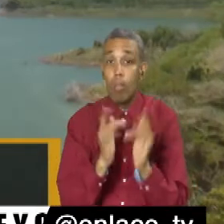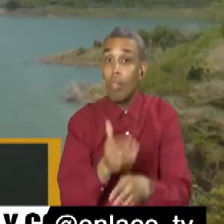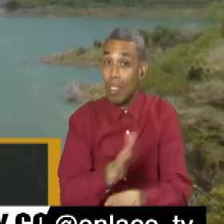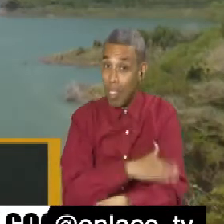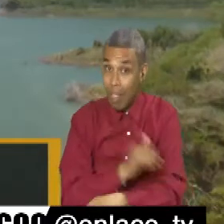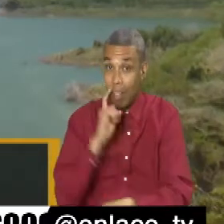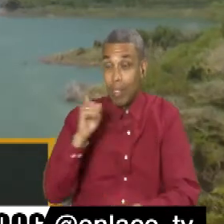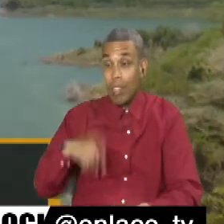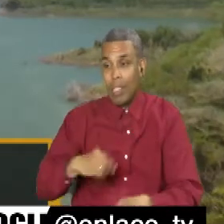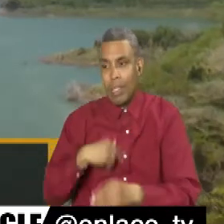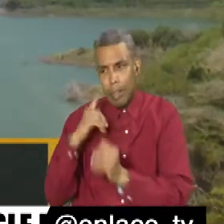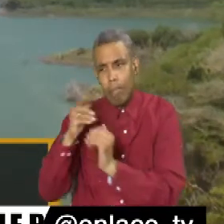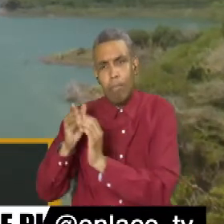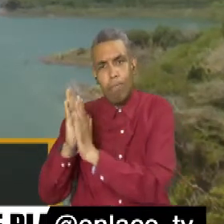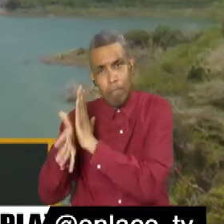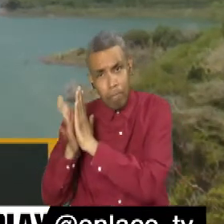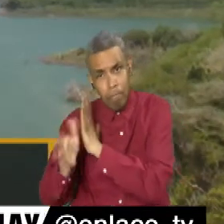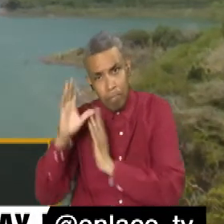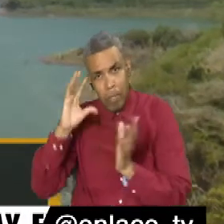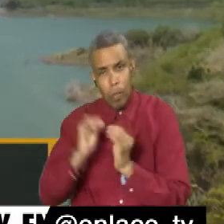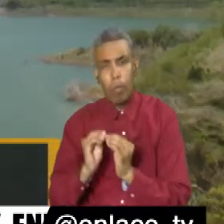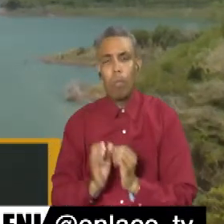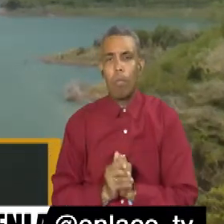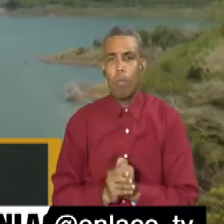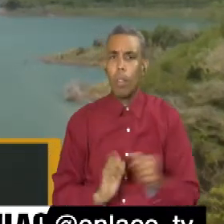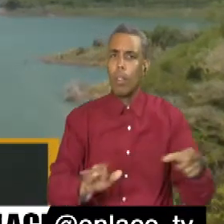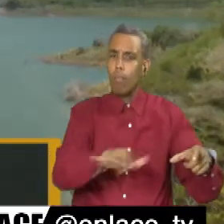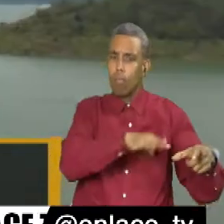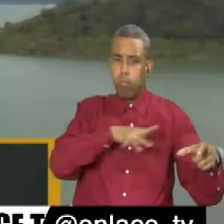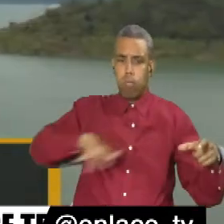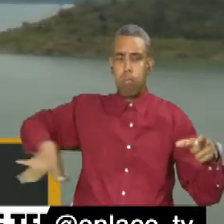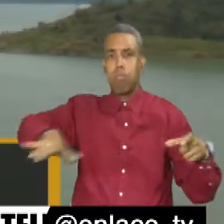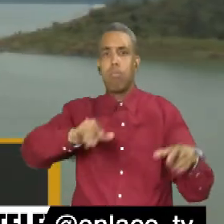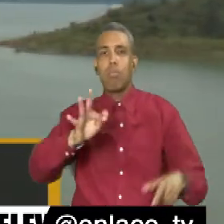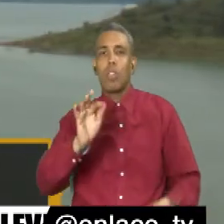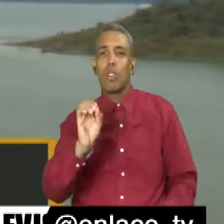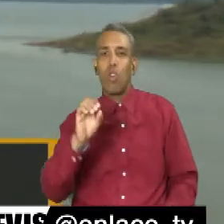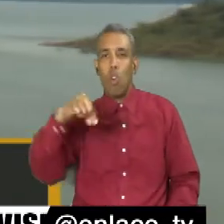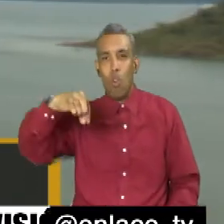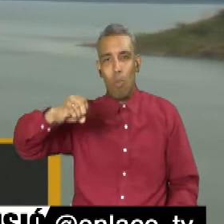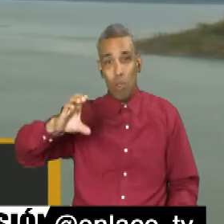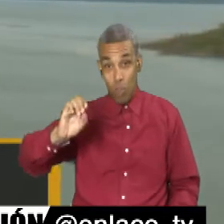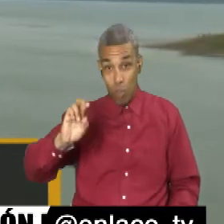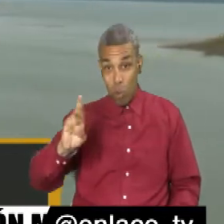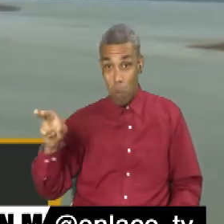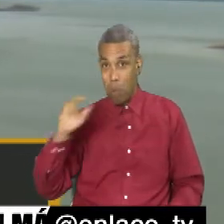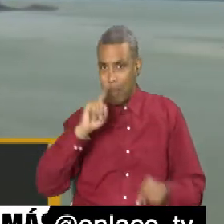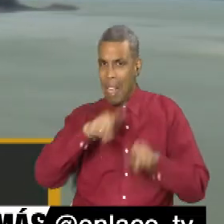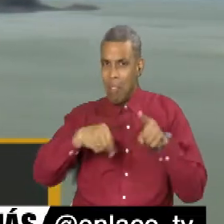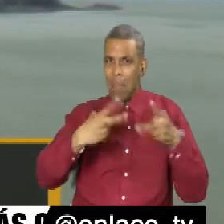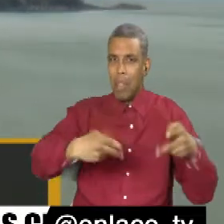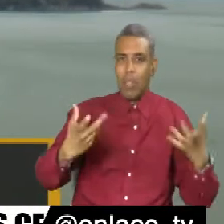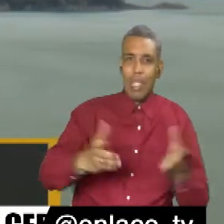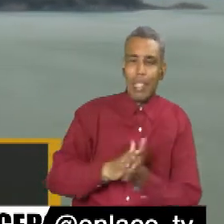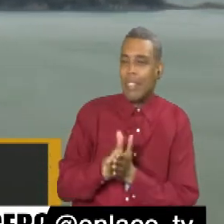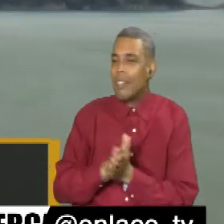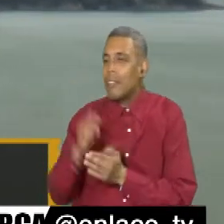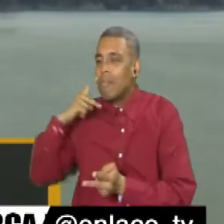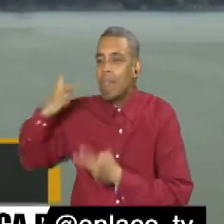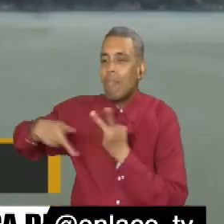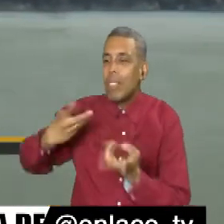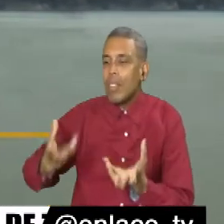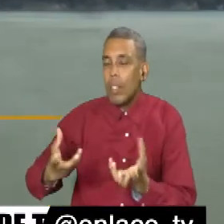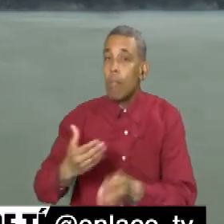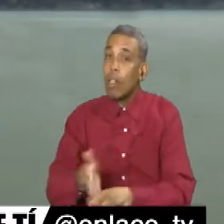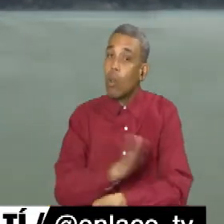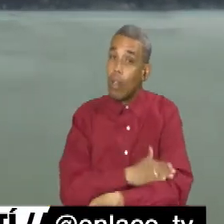Topocoro está destinado por la gobernación como un atractivo turístico, pero se tiene que adelantar un estudio pertinente para que se pueda dar el uso adecuado